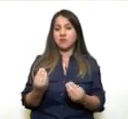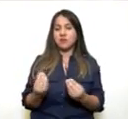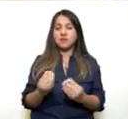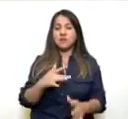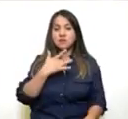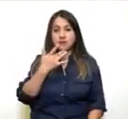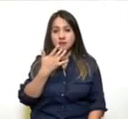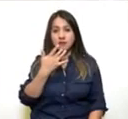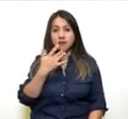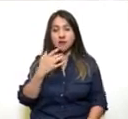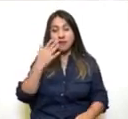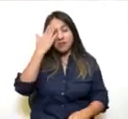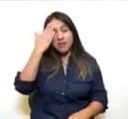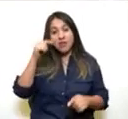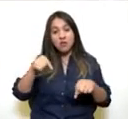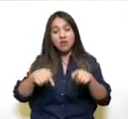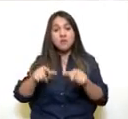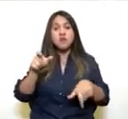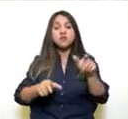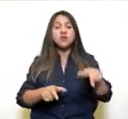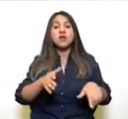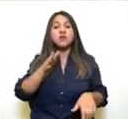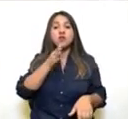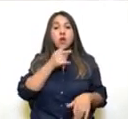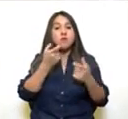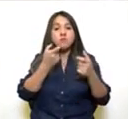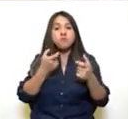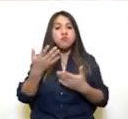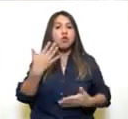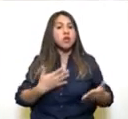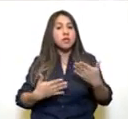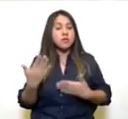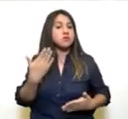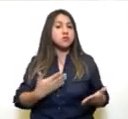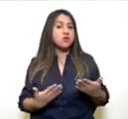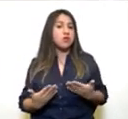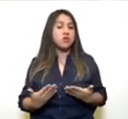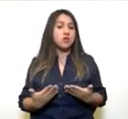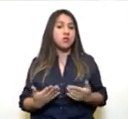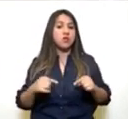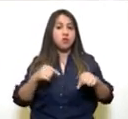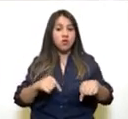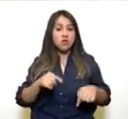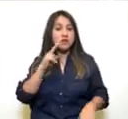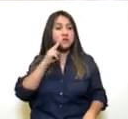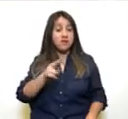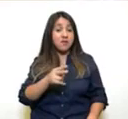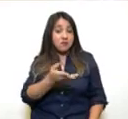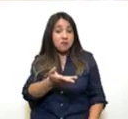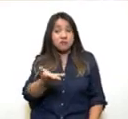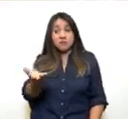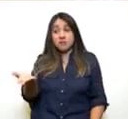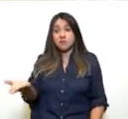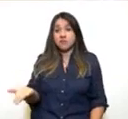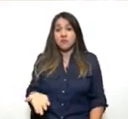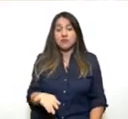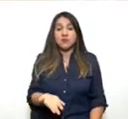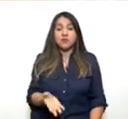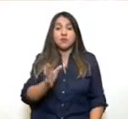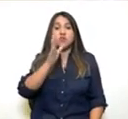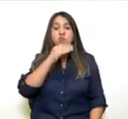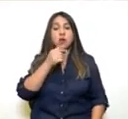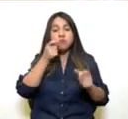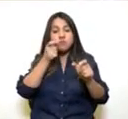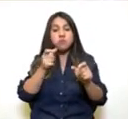día la gente no tiene protección hoy día ha quedado súper claro que no tiene